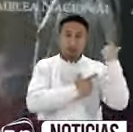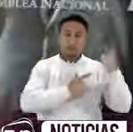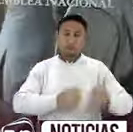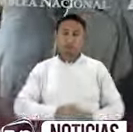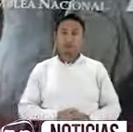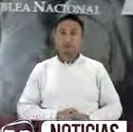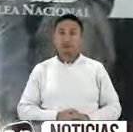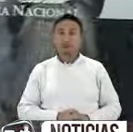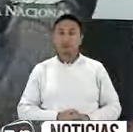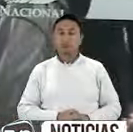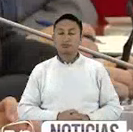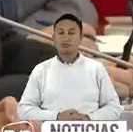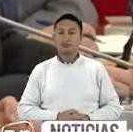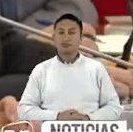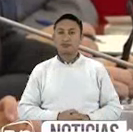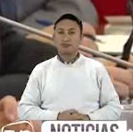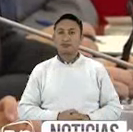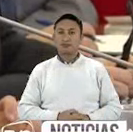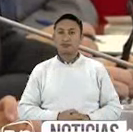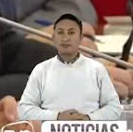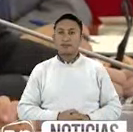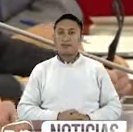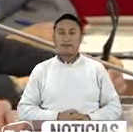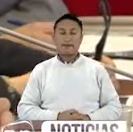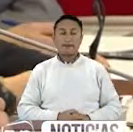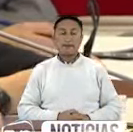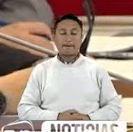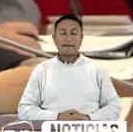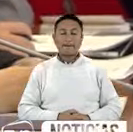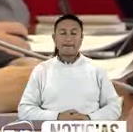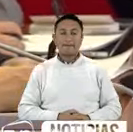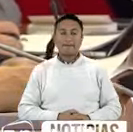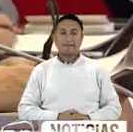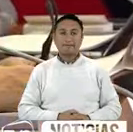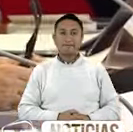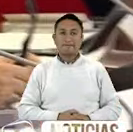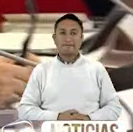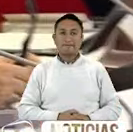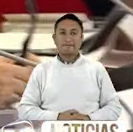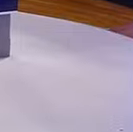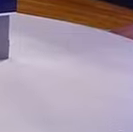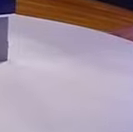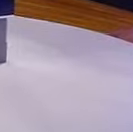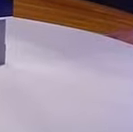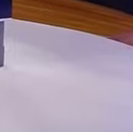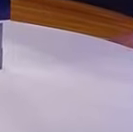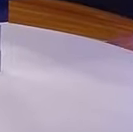Armadas. Informó Álvaro Terán.